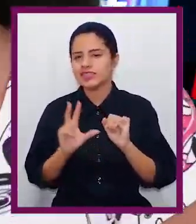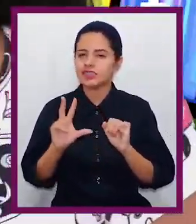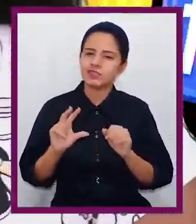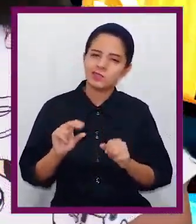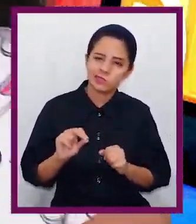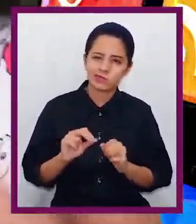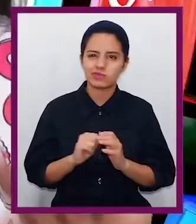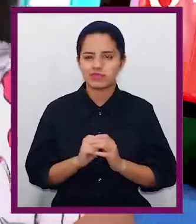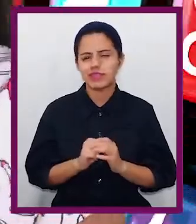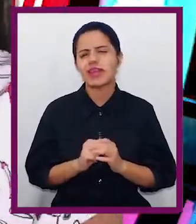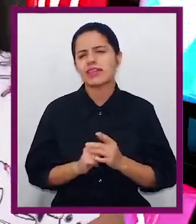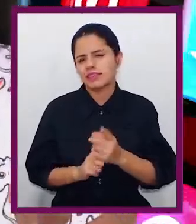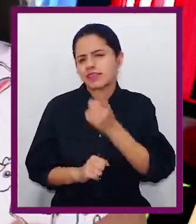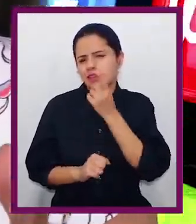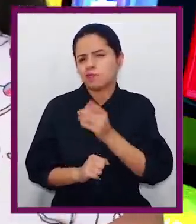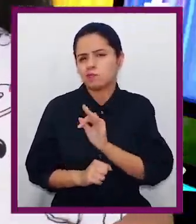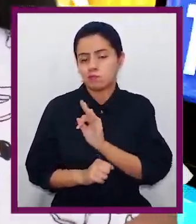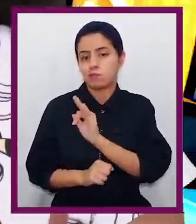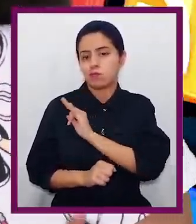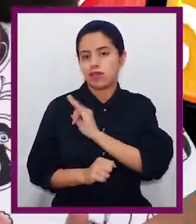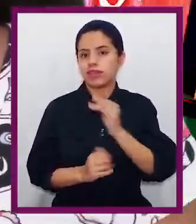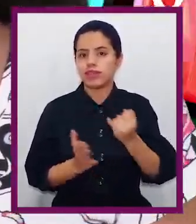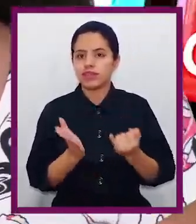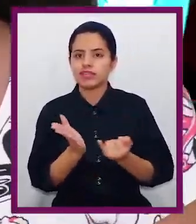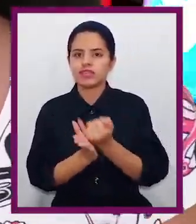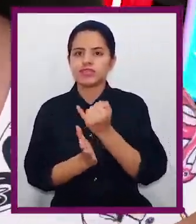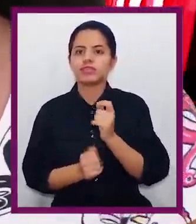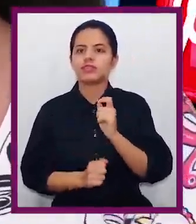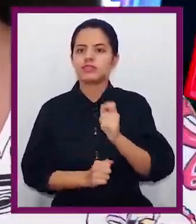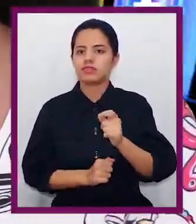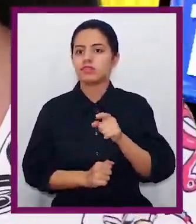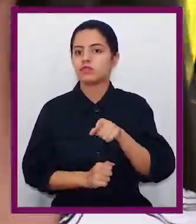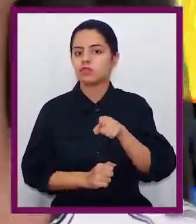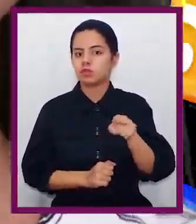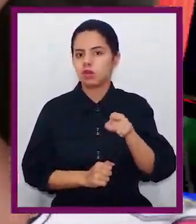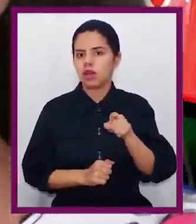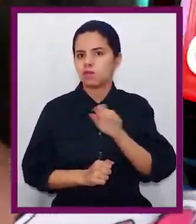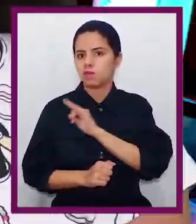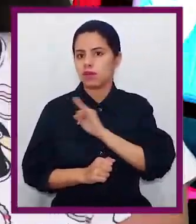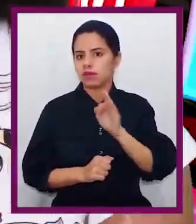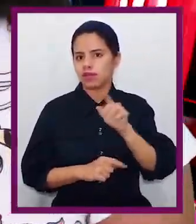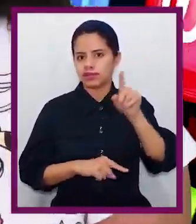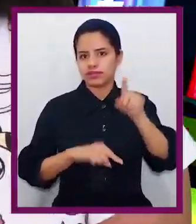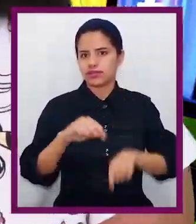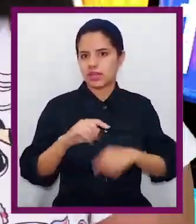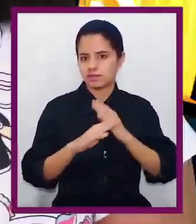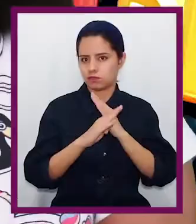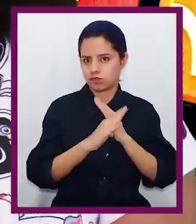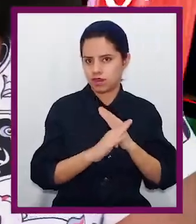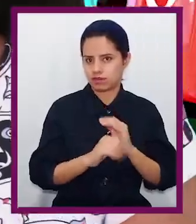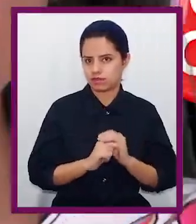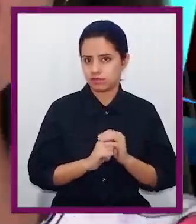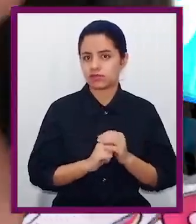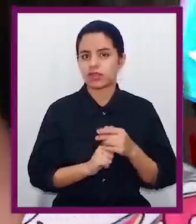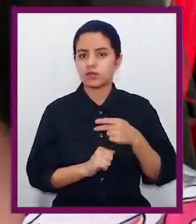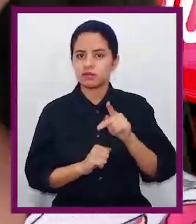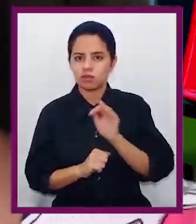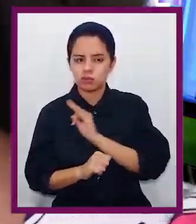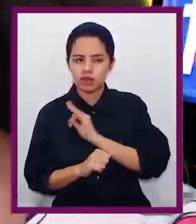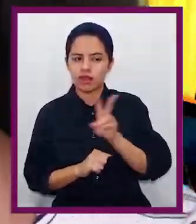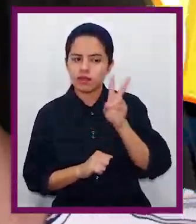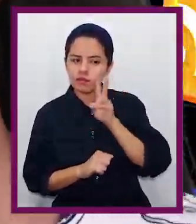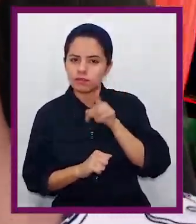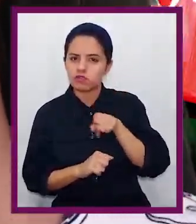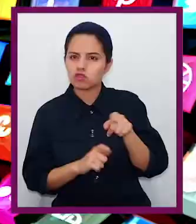no. Digamos que tienen la capacidad para decidir unilateralmente si bloquean tu cuenta. Lo que hacen, bajita la mano, es regular